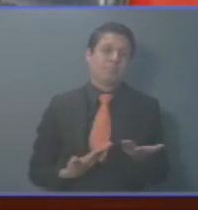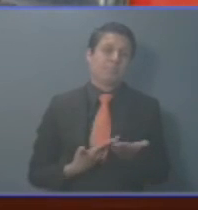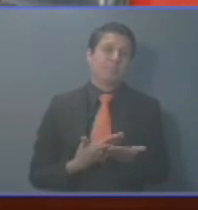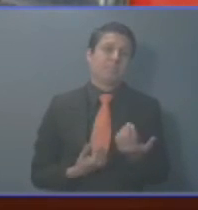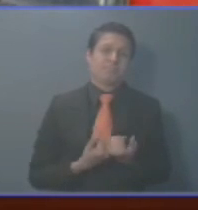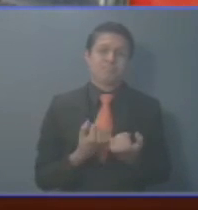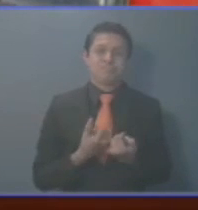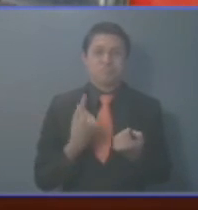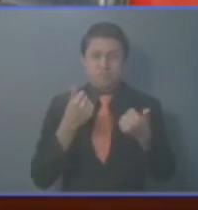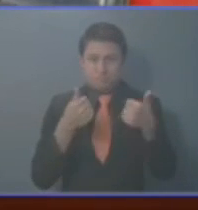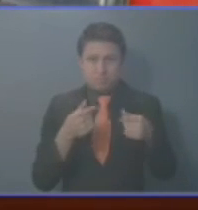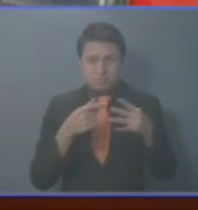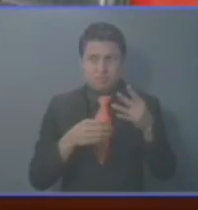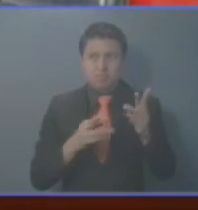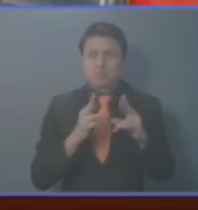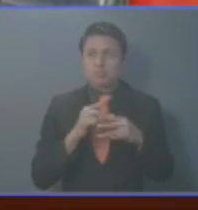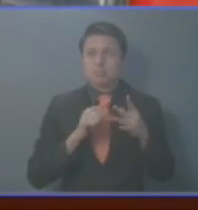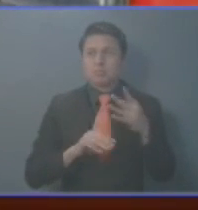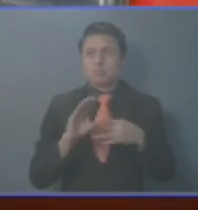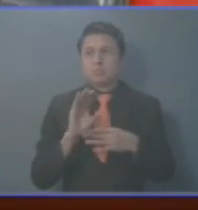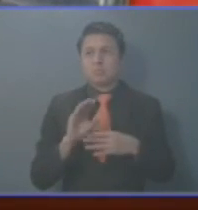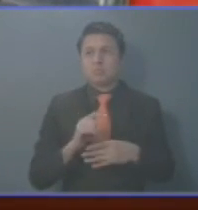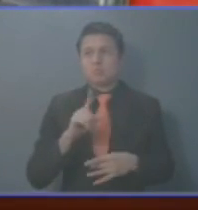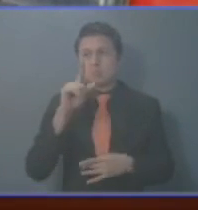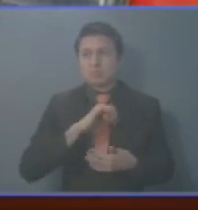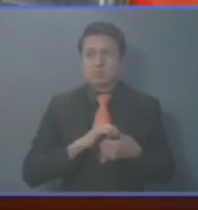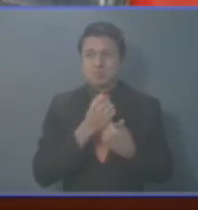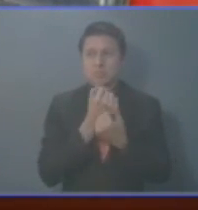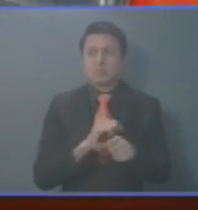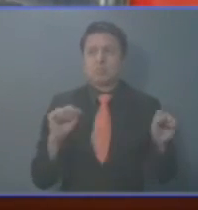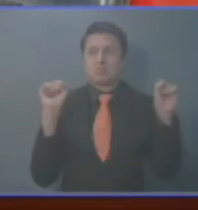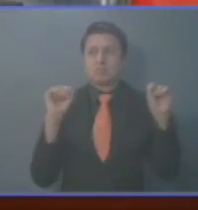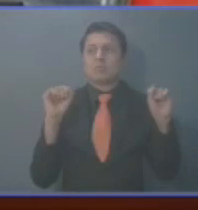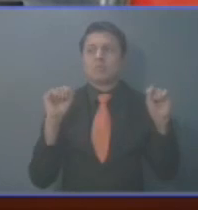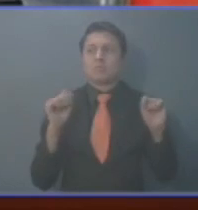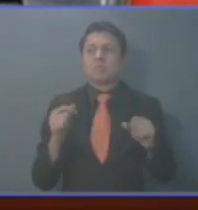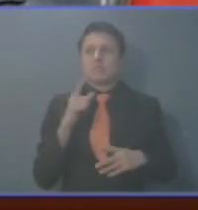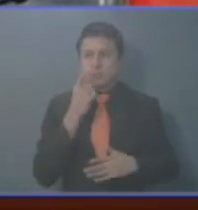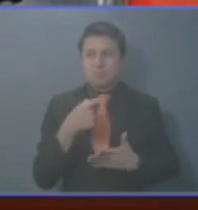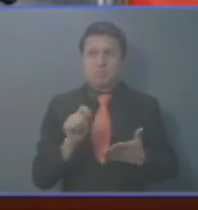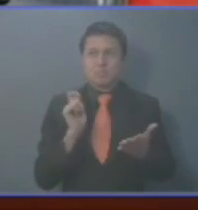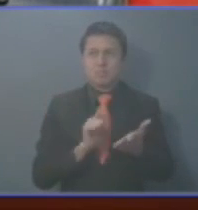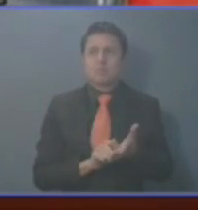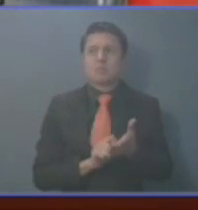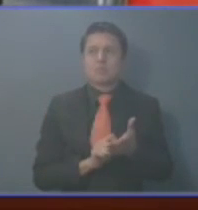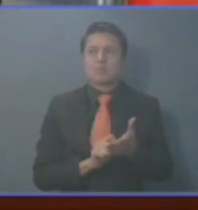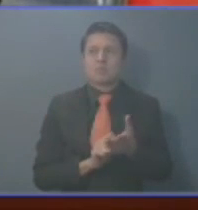por lo que acompañamos proyectos de acuerdo de reforma constitucional. Dios, Unión, Libertad, y tiene la firma